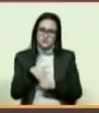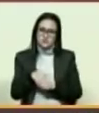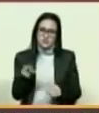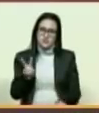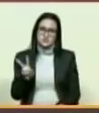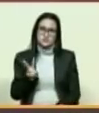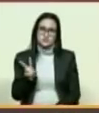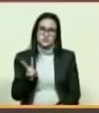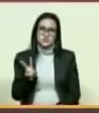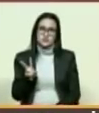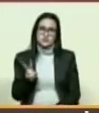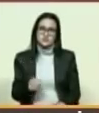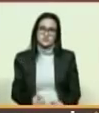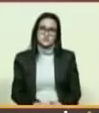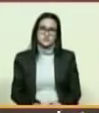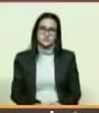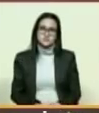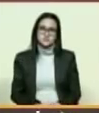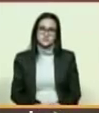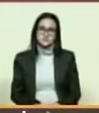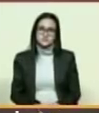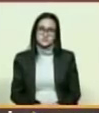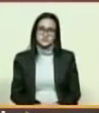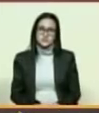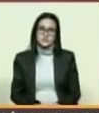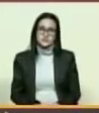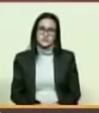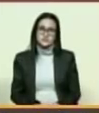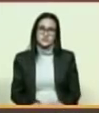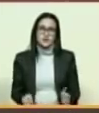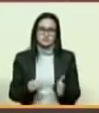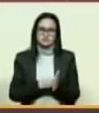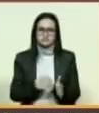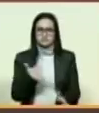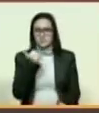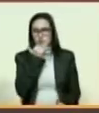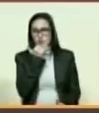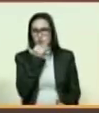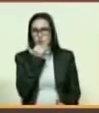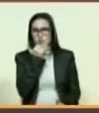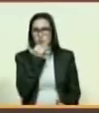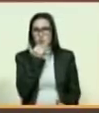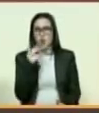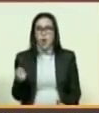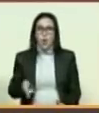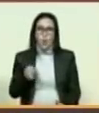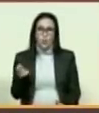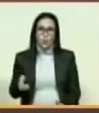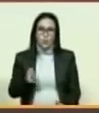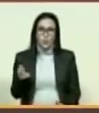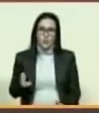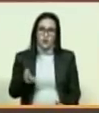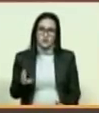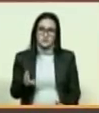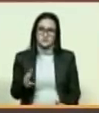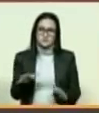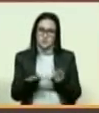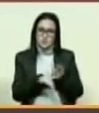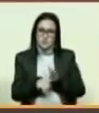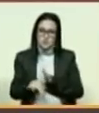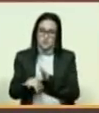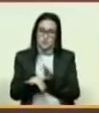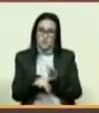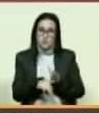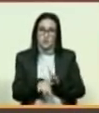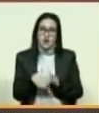Venezuela, para que no se vuelva a cometer la barbaridad que ocurrió en Honduras, que se robaron de manera